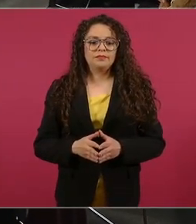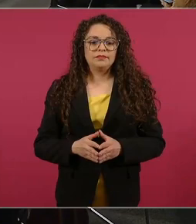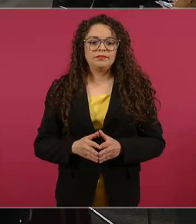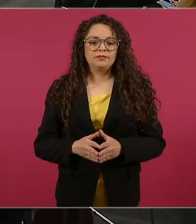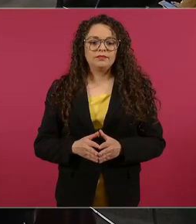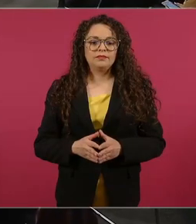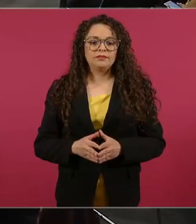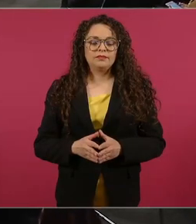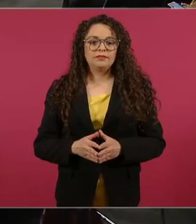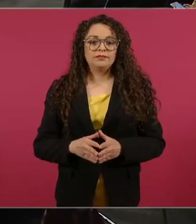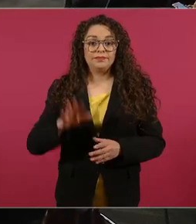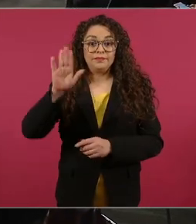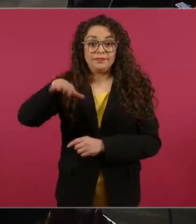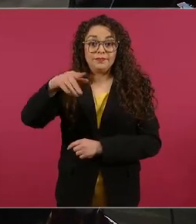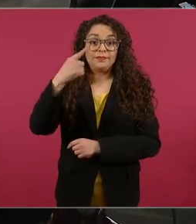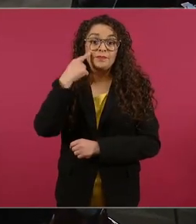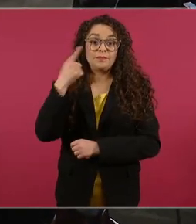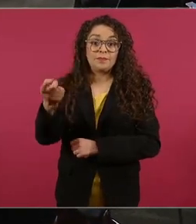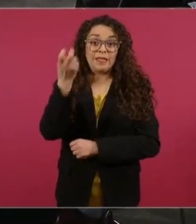aquí está,